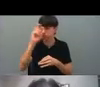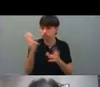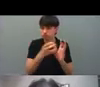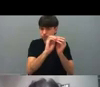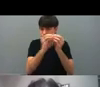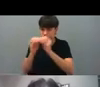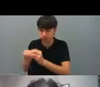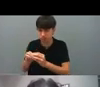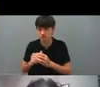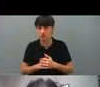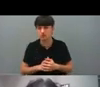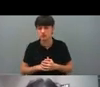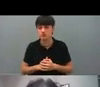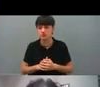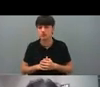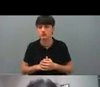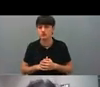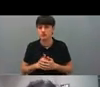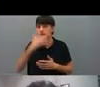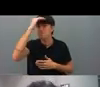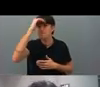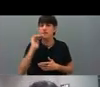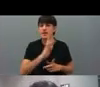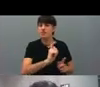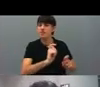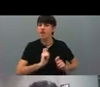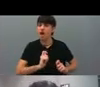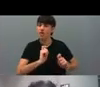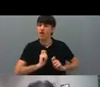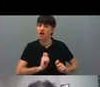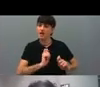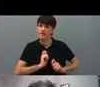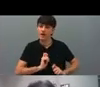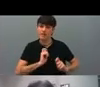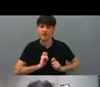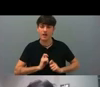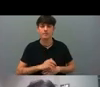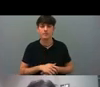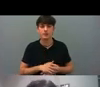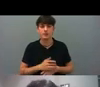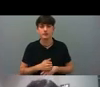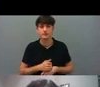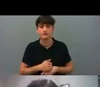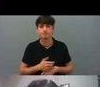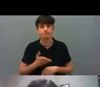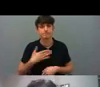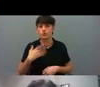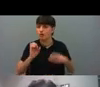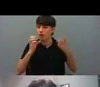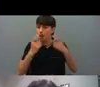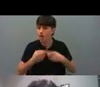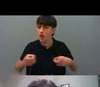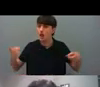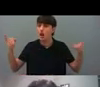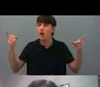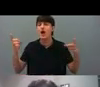las impagables contribuciones de mis padres. No me voy a entretener en las contribuciones de mis tías ni en